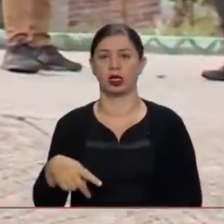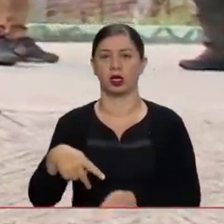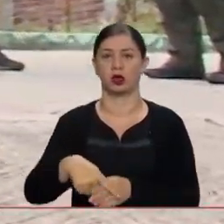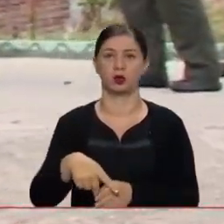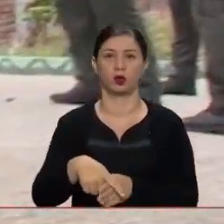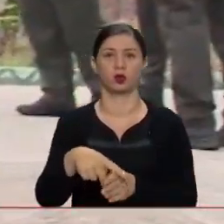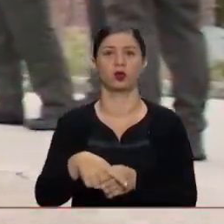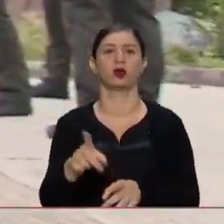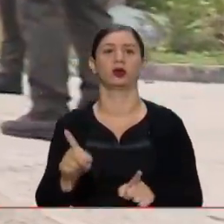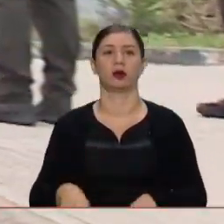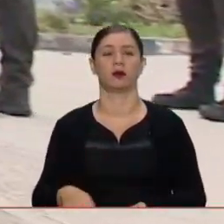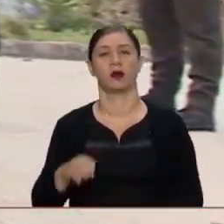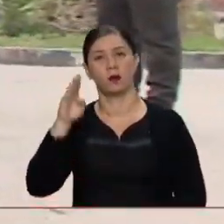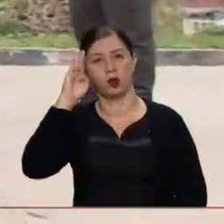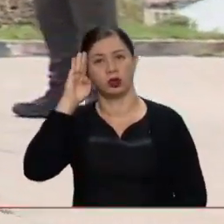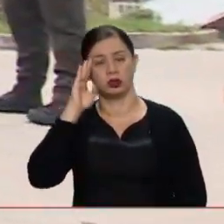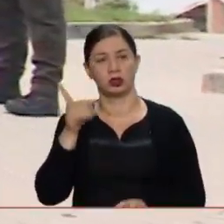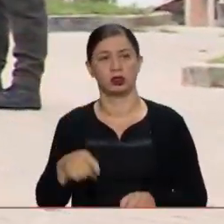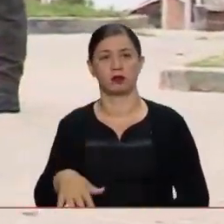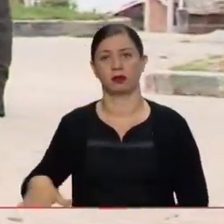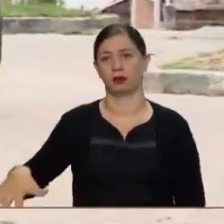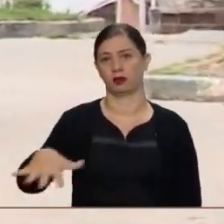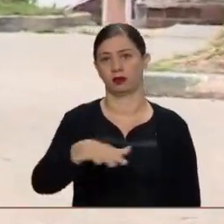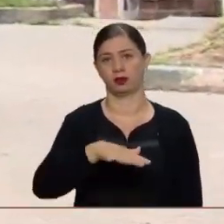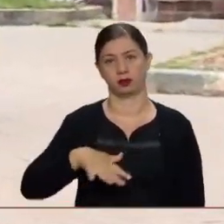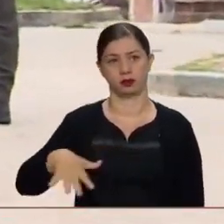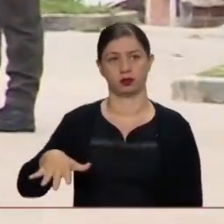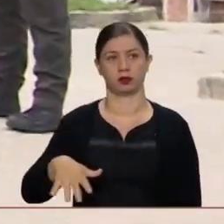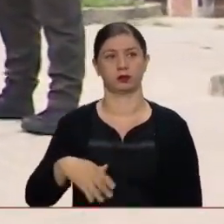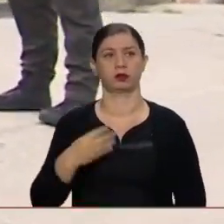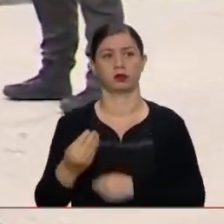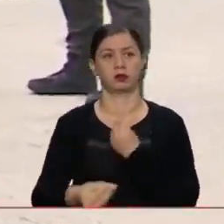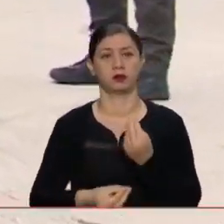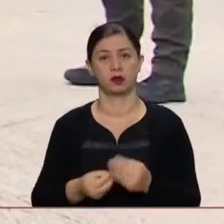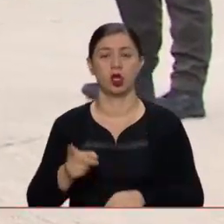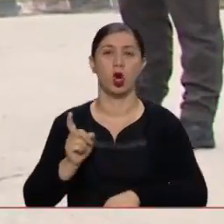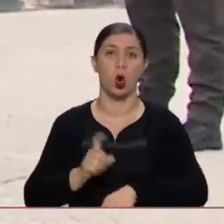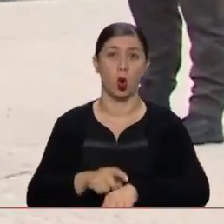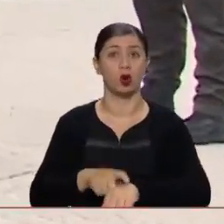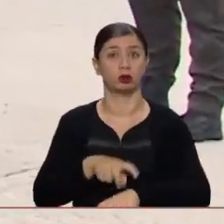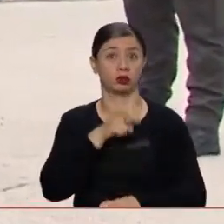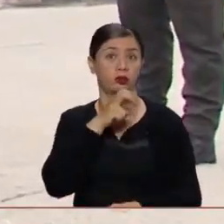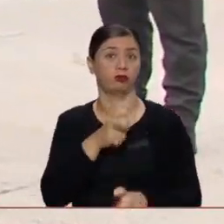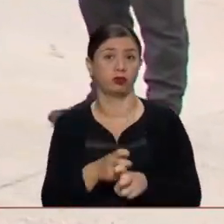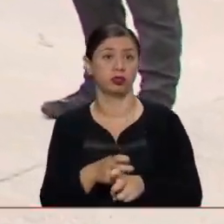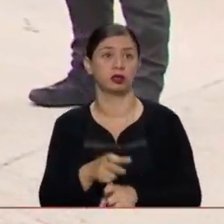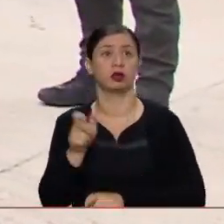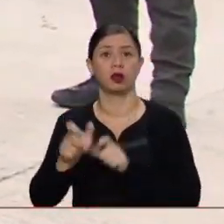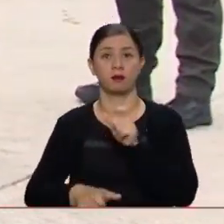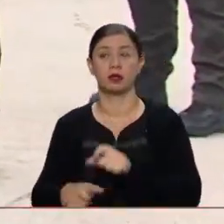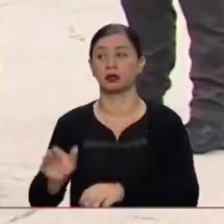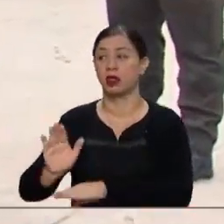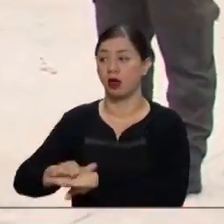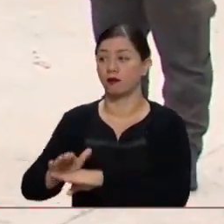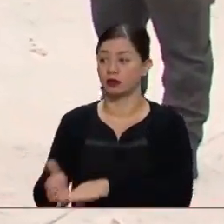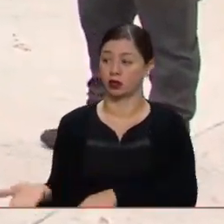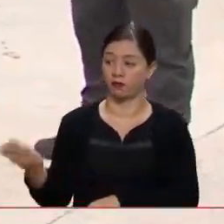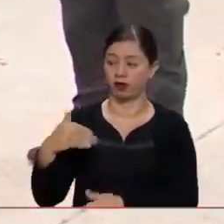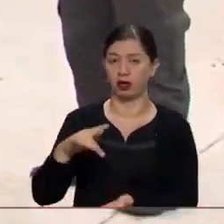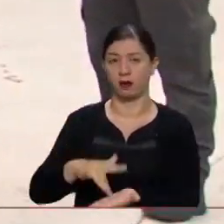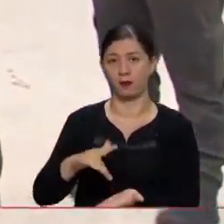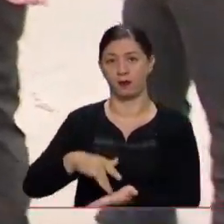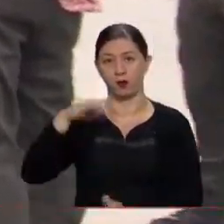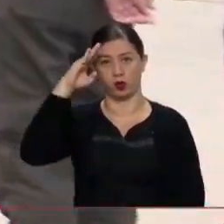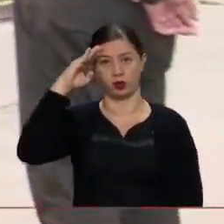y ENCAR, que también pues llegan hasta acá, lo estamos haciendo en horas críticas, que es donde la gente también nos pide más presencia. Es